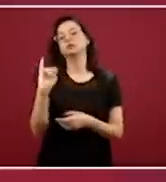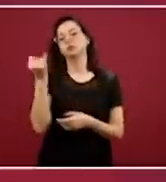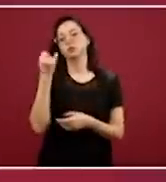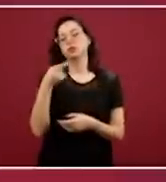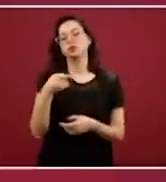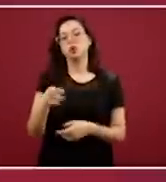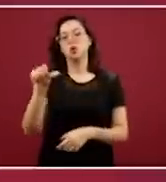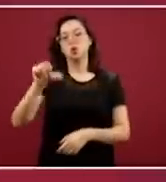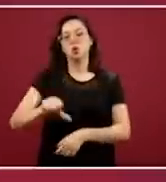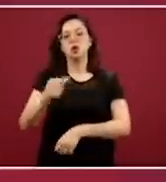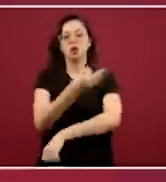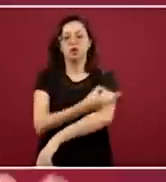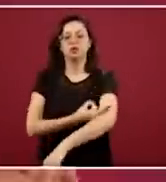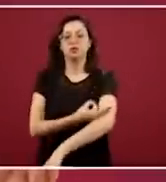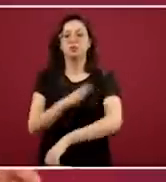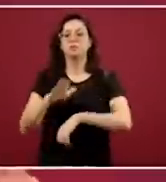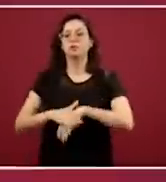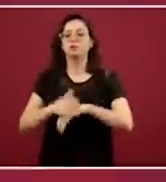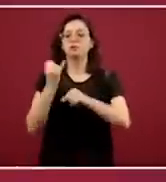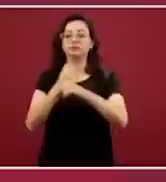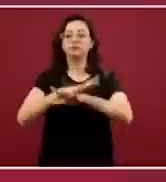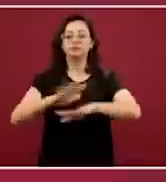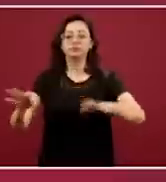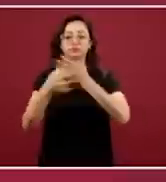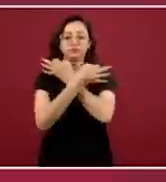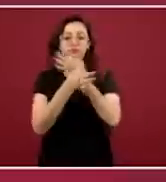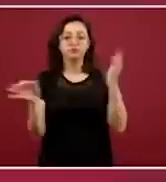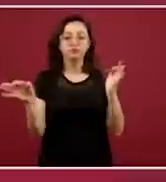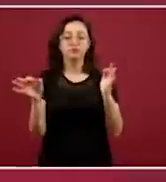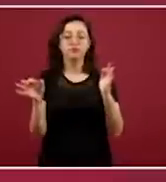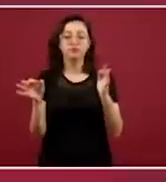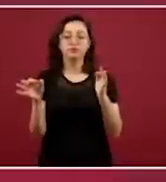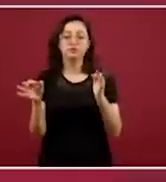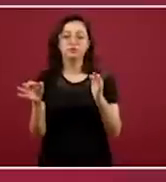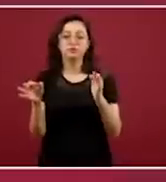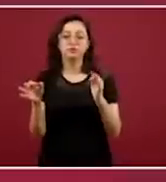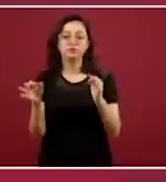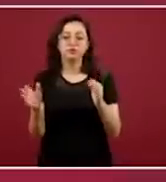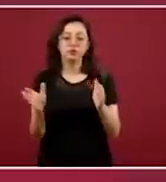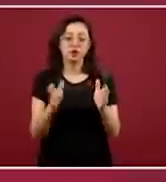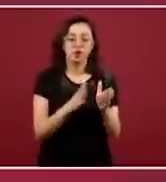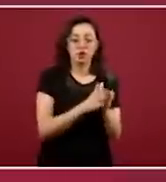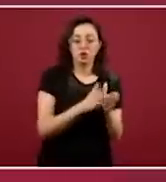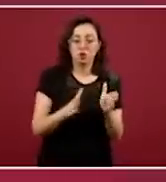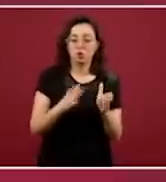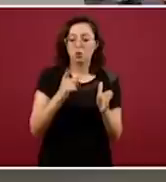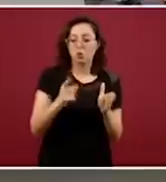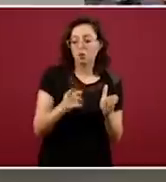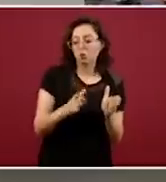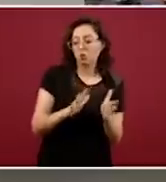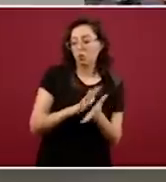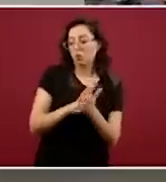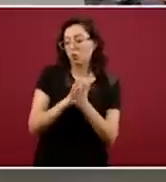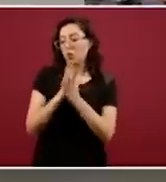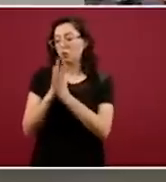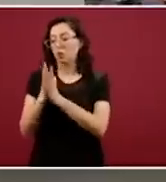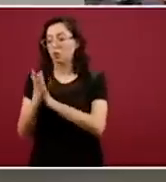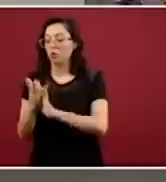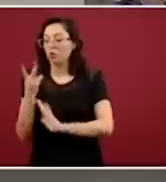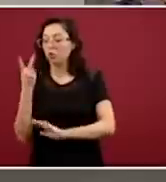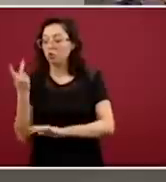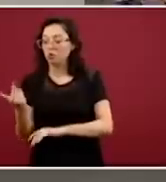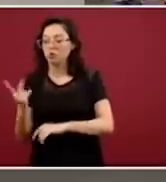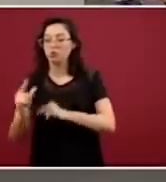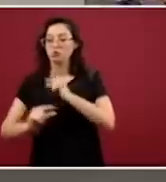en la tarde precisamente anunciaremos en esta transición entre el episodio 1 y el episodio 2 cómo vamos a empezar a